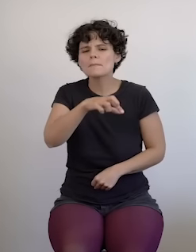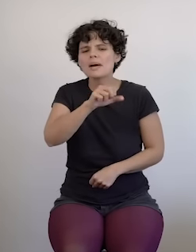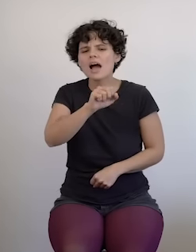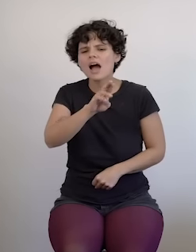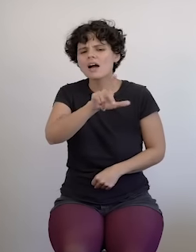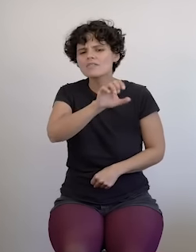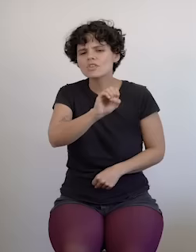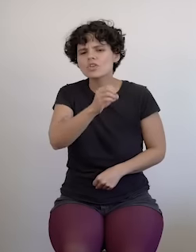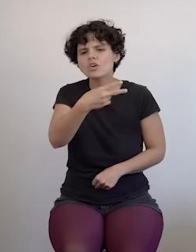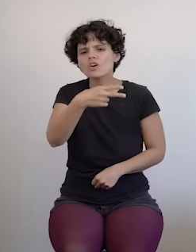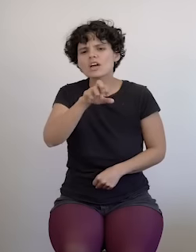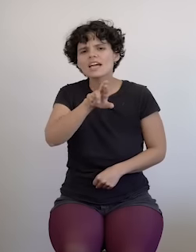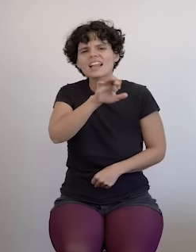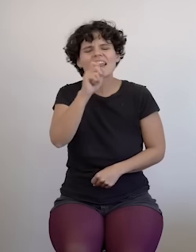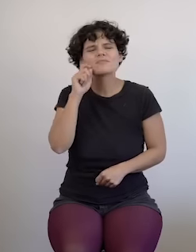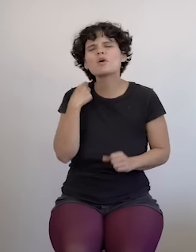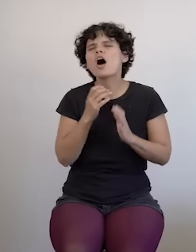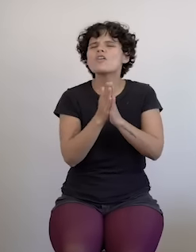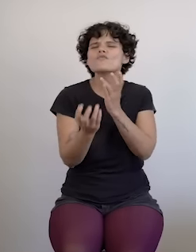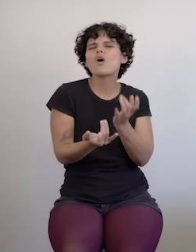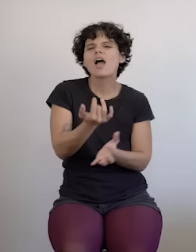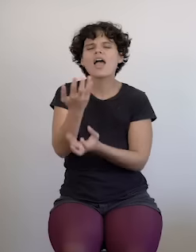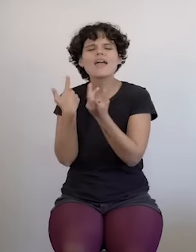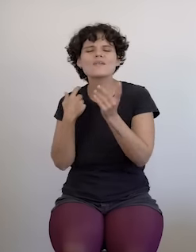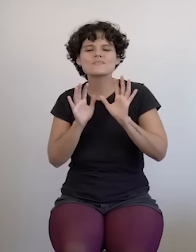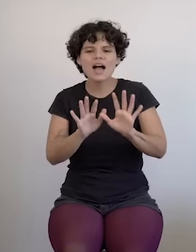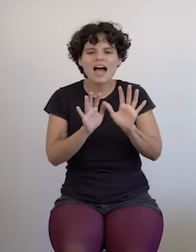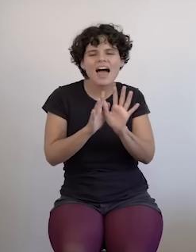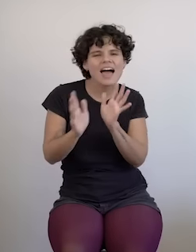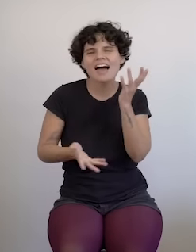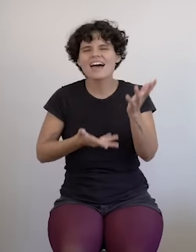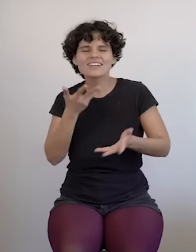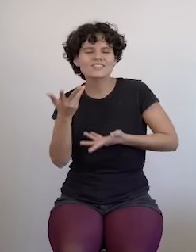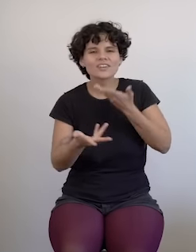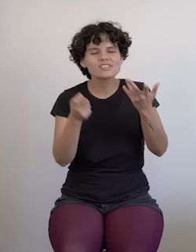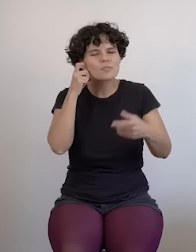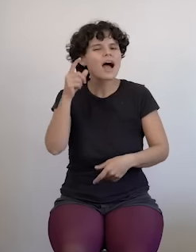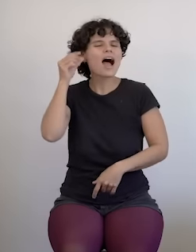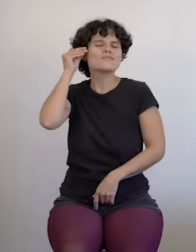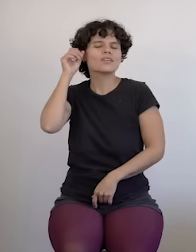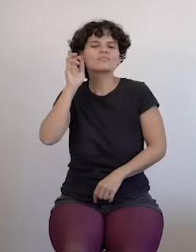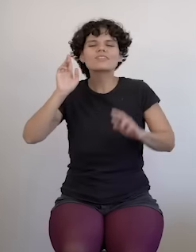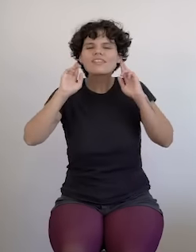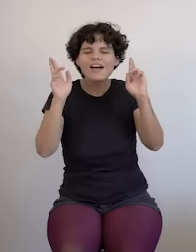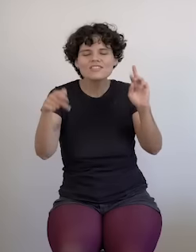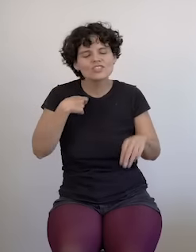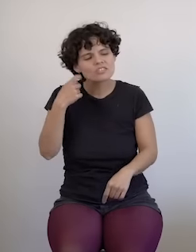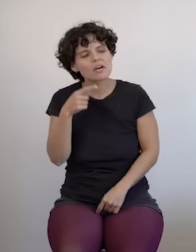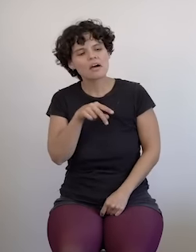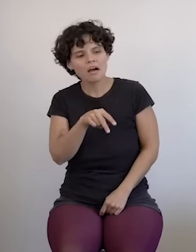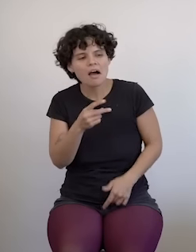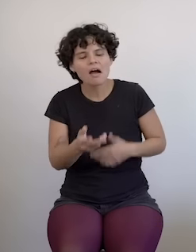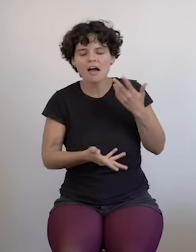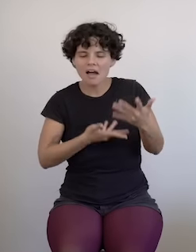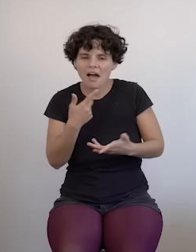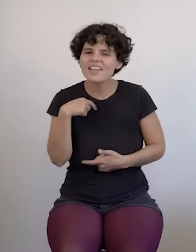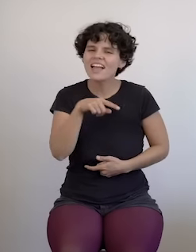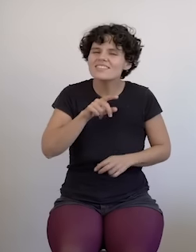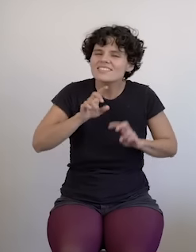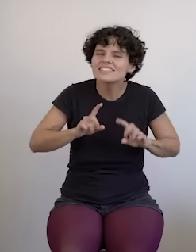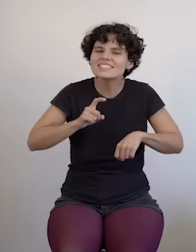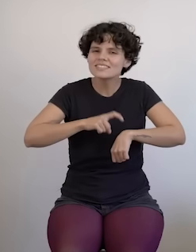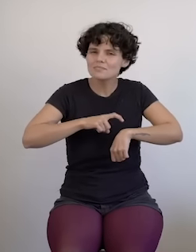tema de Pablo Herrera. Y por favor, pon un alto al fuego. Hagamos un pacto nuevo. Y ahí yo